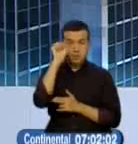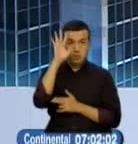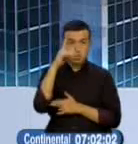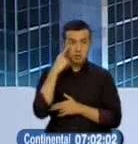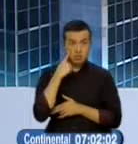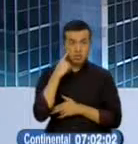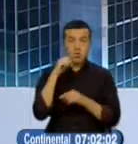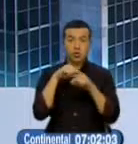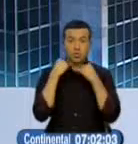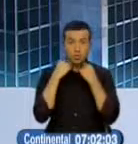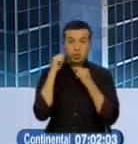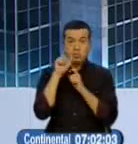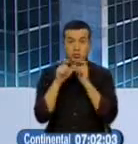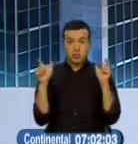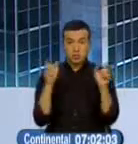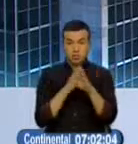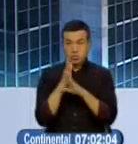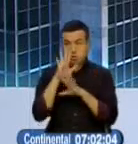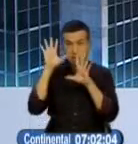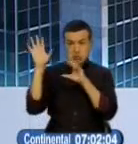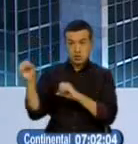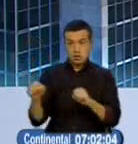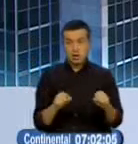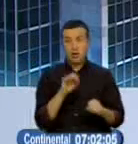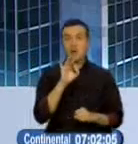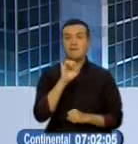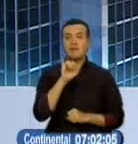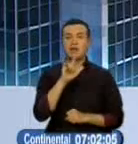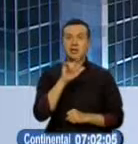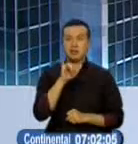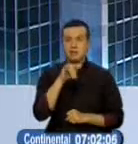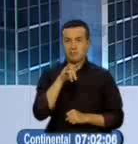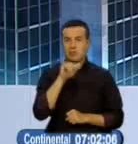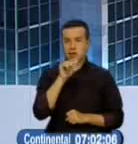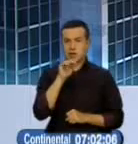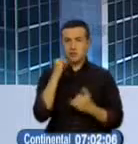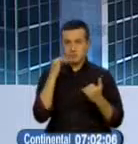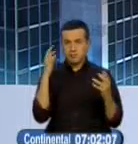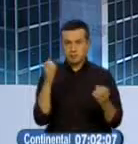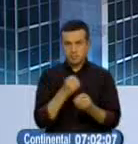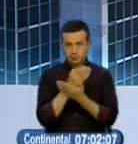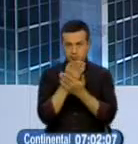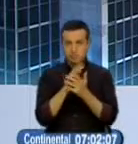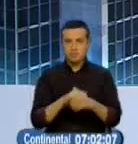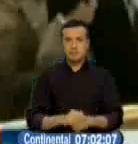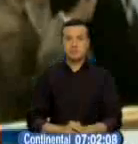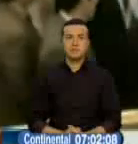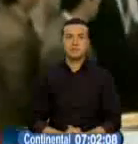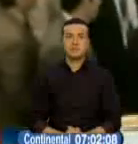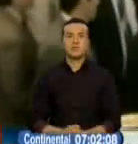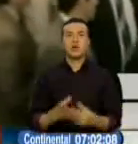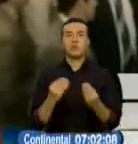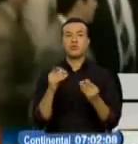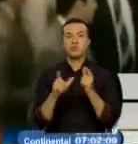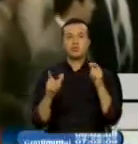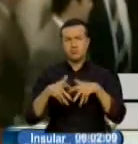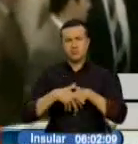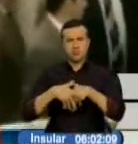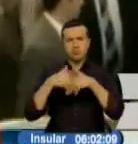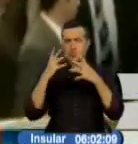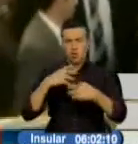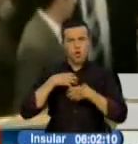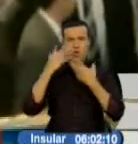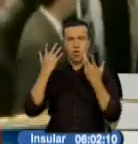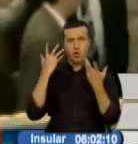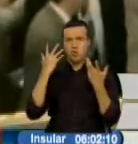de un sacerdote y varios fieles secuestrados en Filipinas. Aquí nuestro resumen de Noticias del Mundo. Cientos de manifestantes que se oponen a